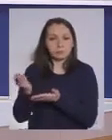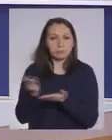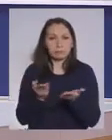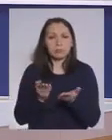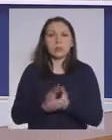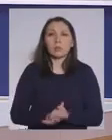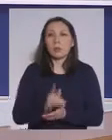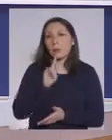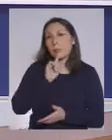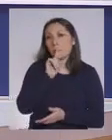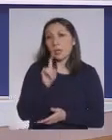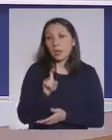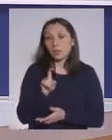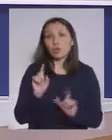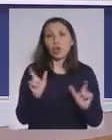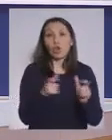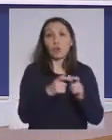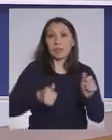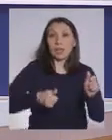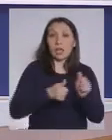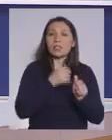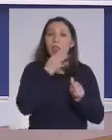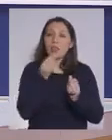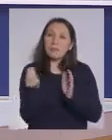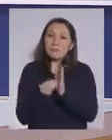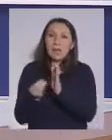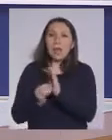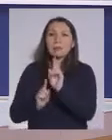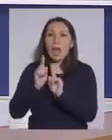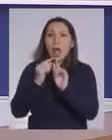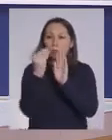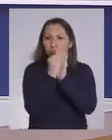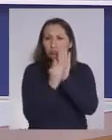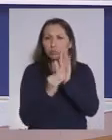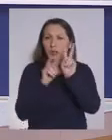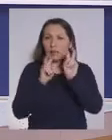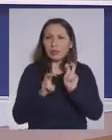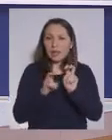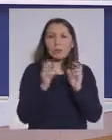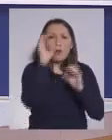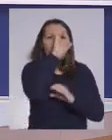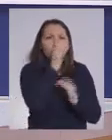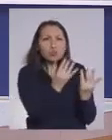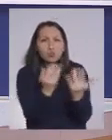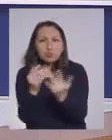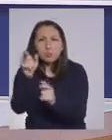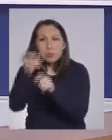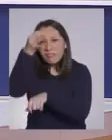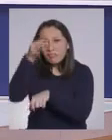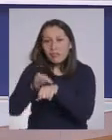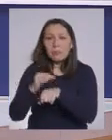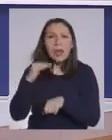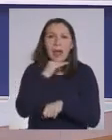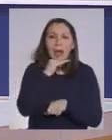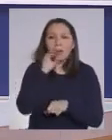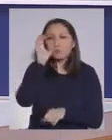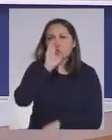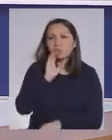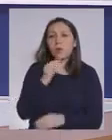por el comité asesor ha sugerido fortalecer algunos de los indicadores de trazabilidad sobre todo y acercarlos más a